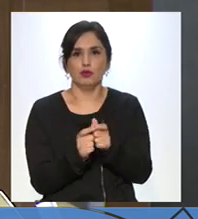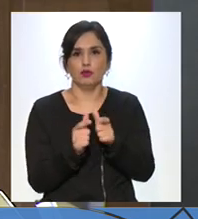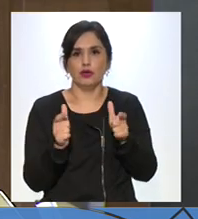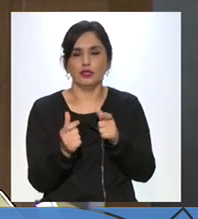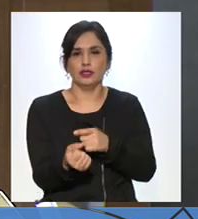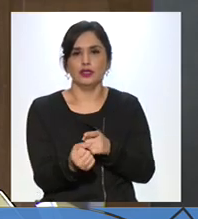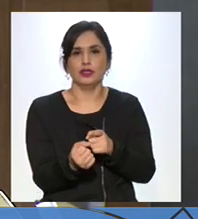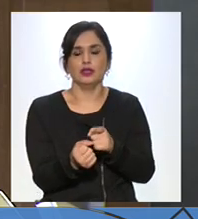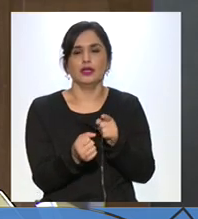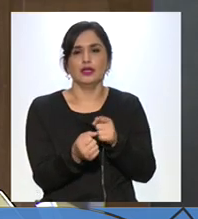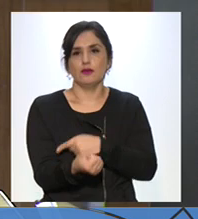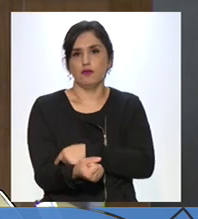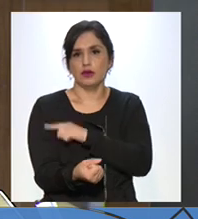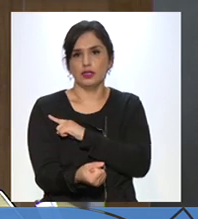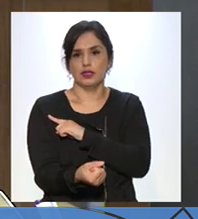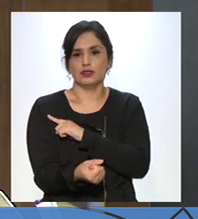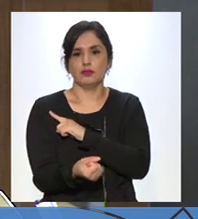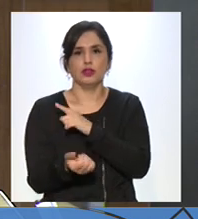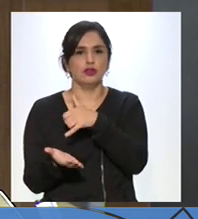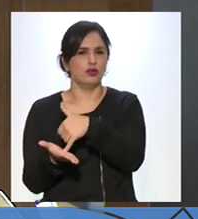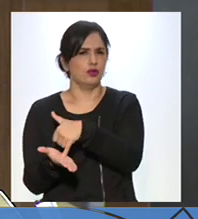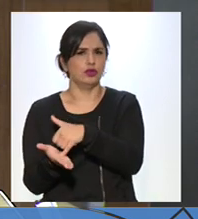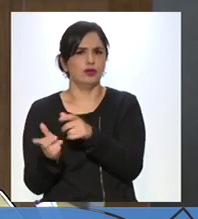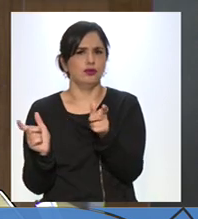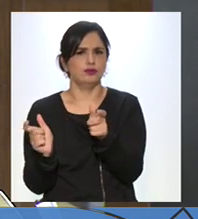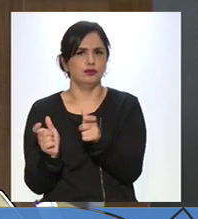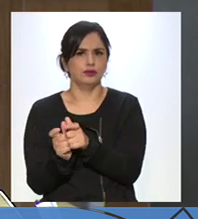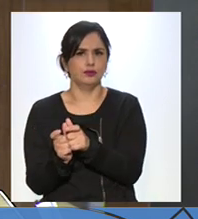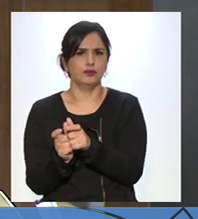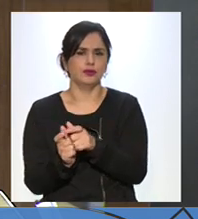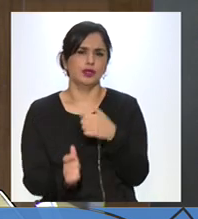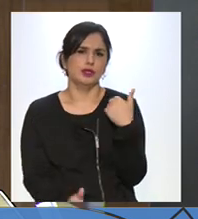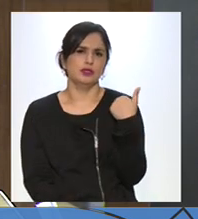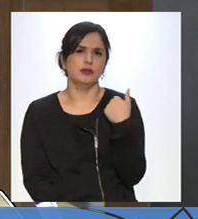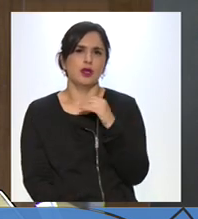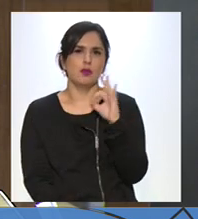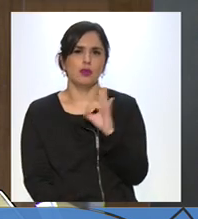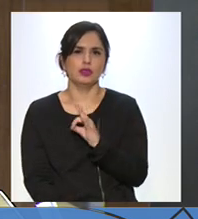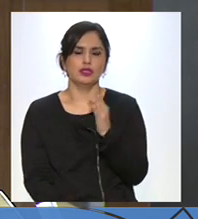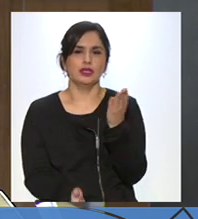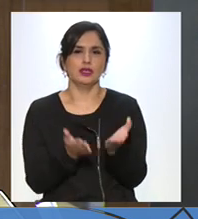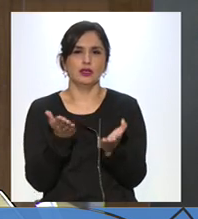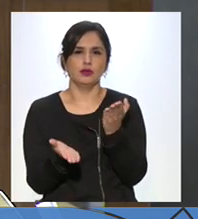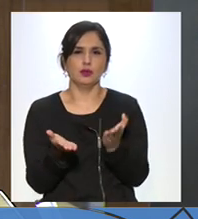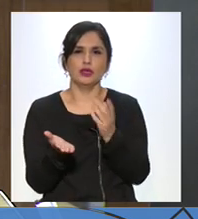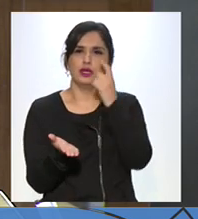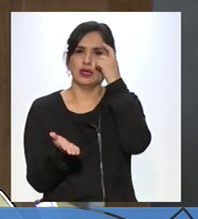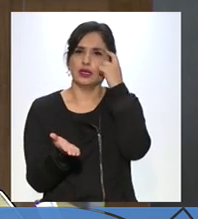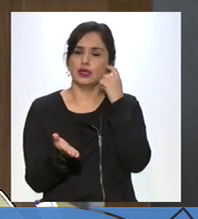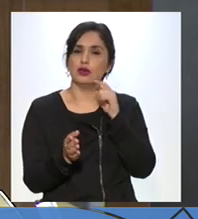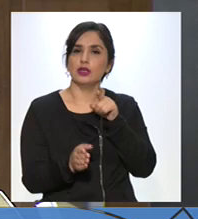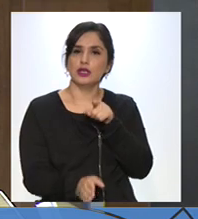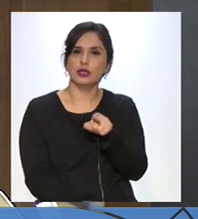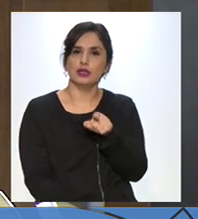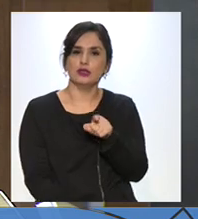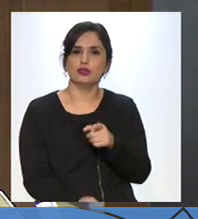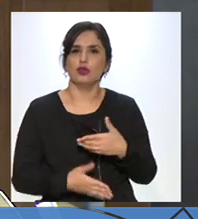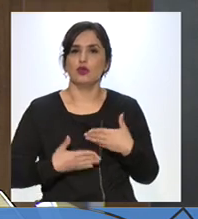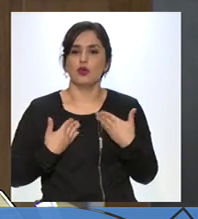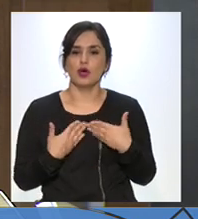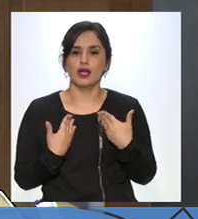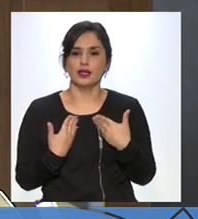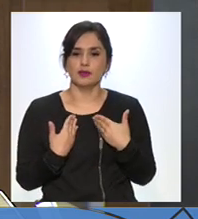crecimiento que tener un débil crecimiento a pesar de la tasa de comparación que teníamos. Y creo que eso de alguna manera nos anima y nos